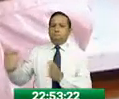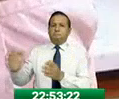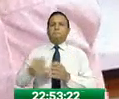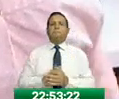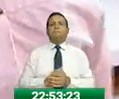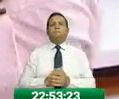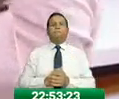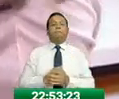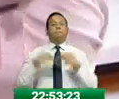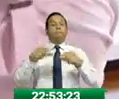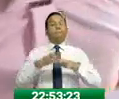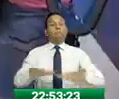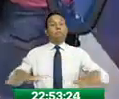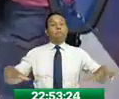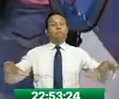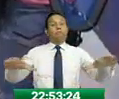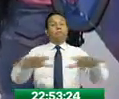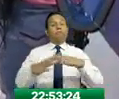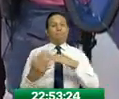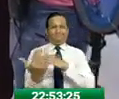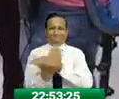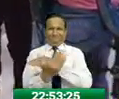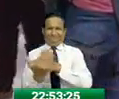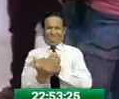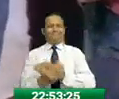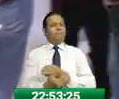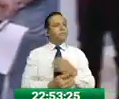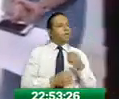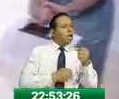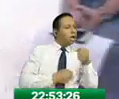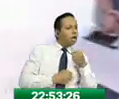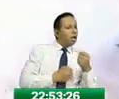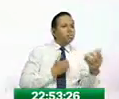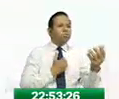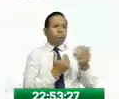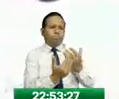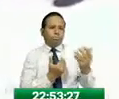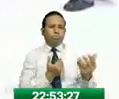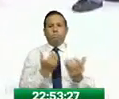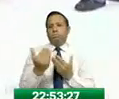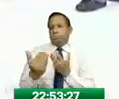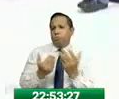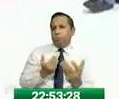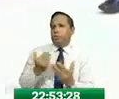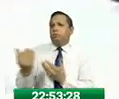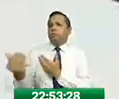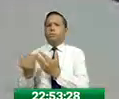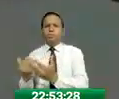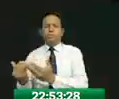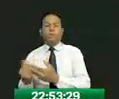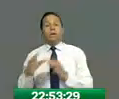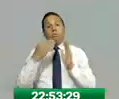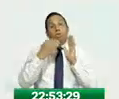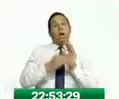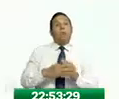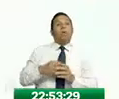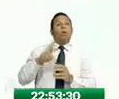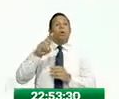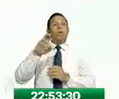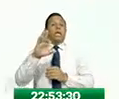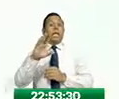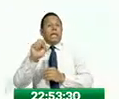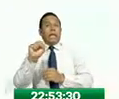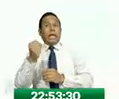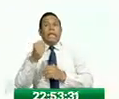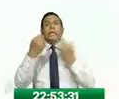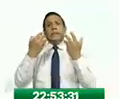Y en estudio conversó con cada uno de los integrantes de este proyecto. RTS siempre se ha caracterizado por presentar propuestas diferentes